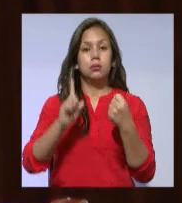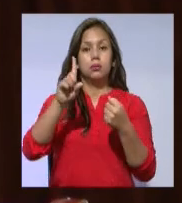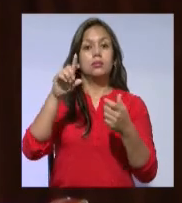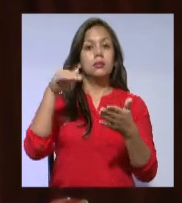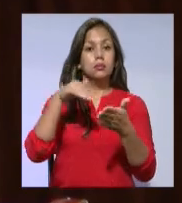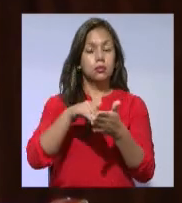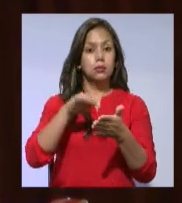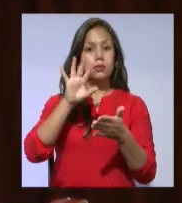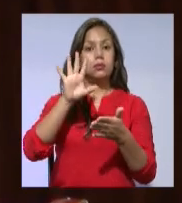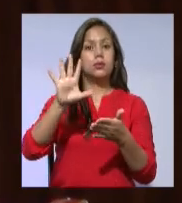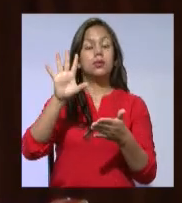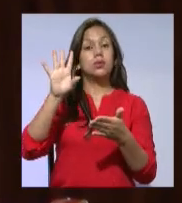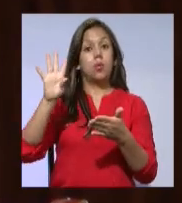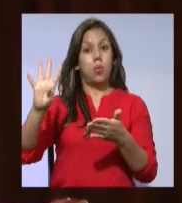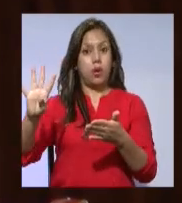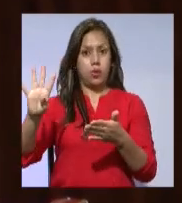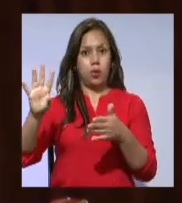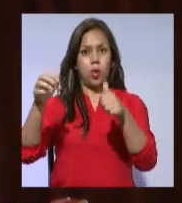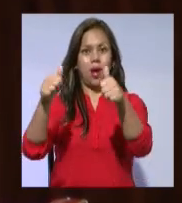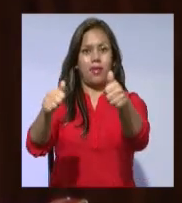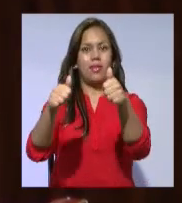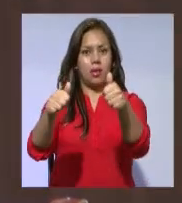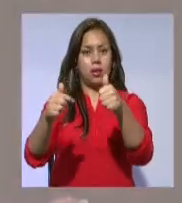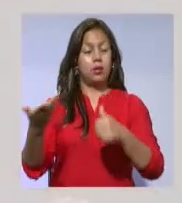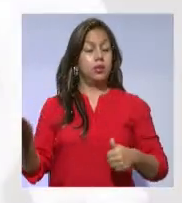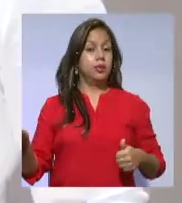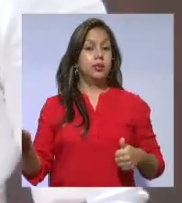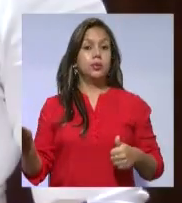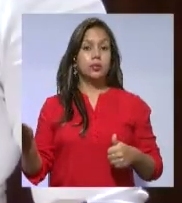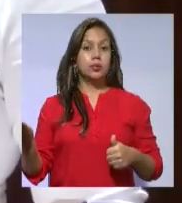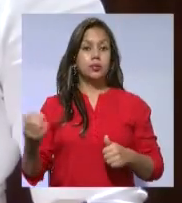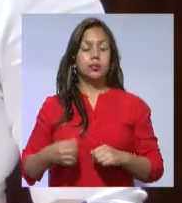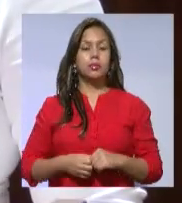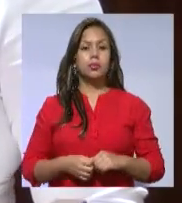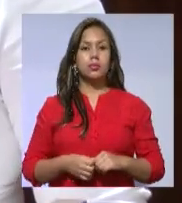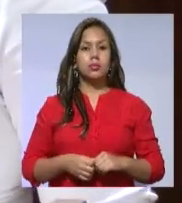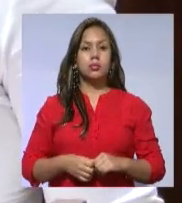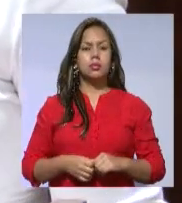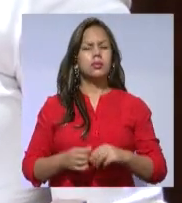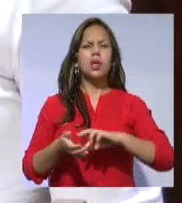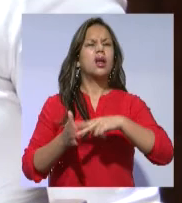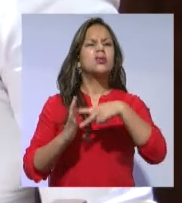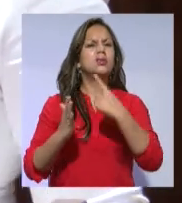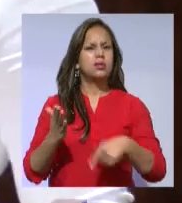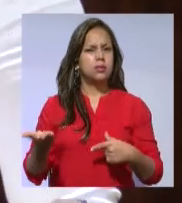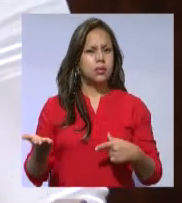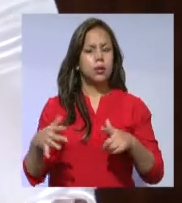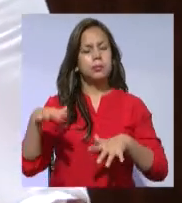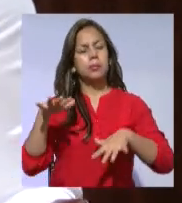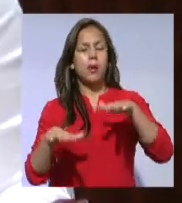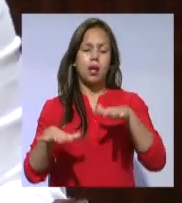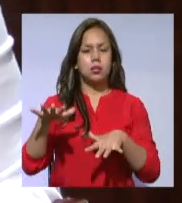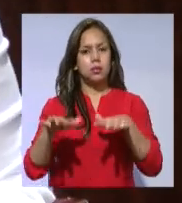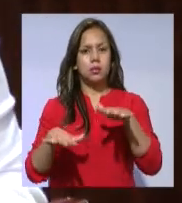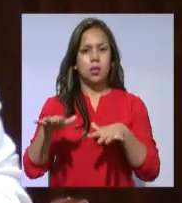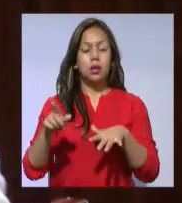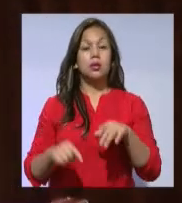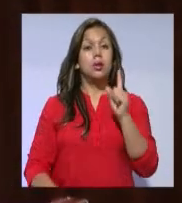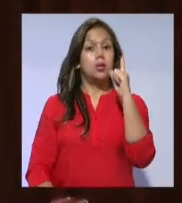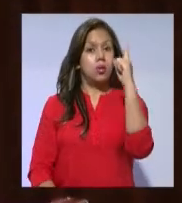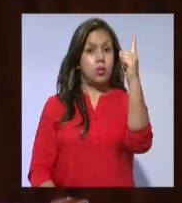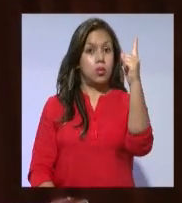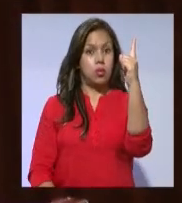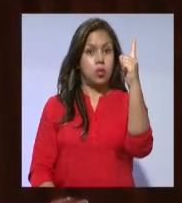54 candidatos hombres significa más o menos que 1